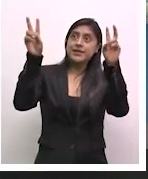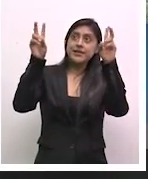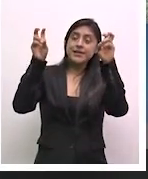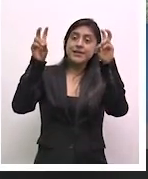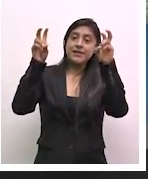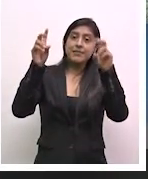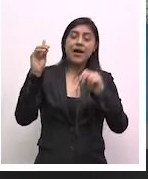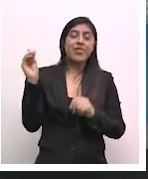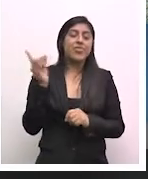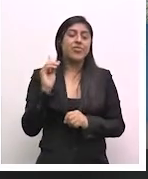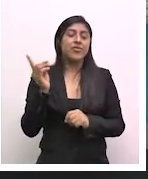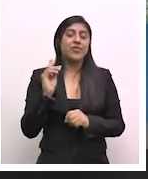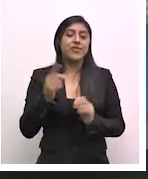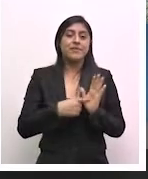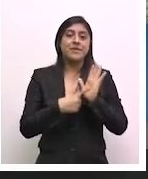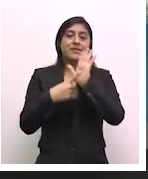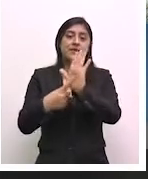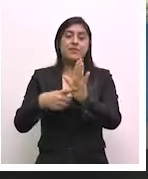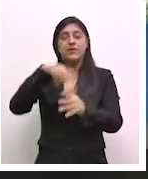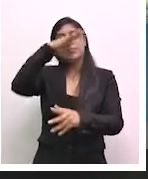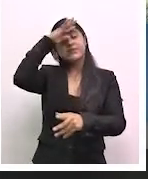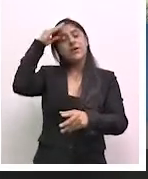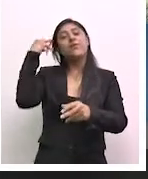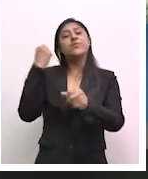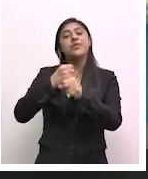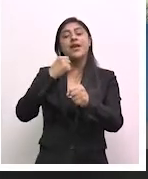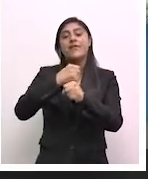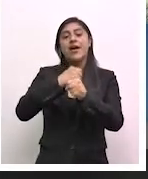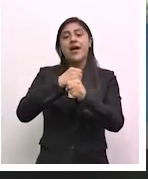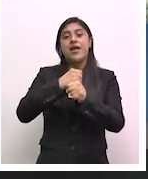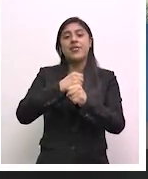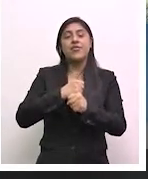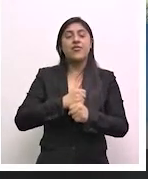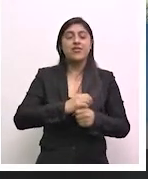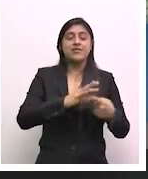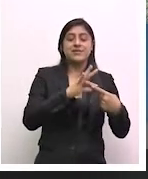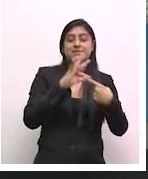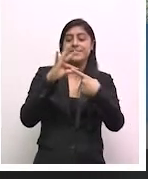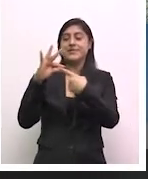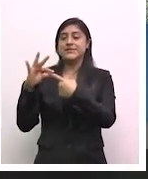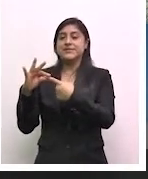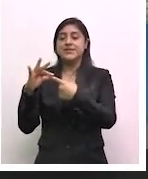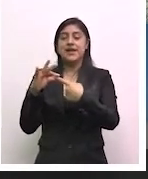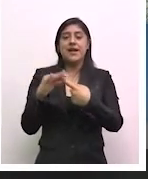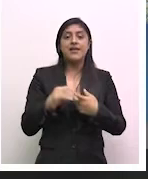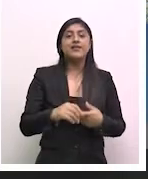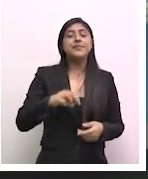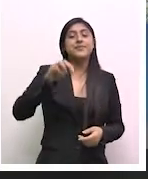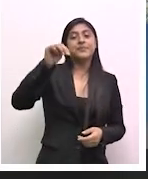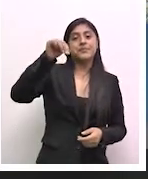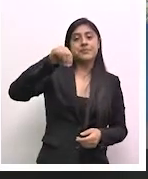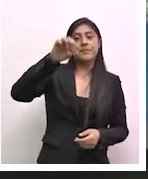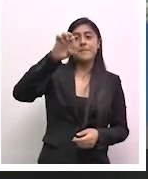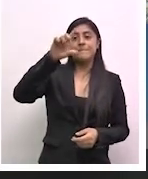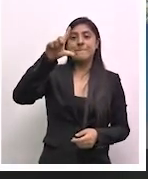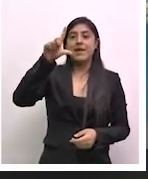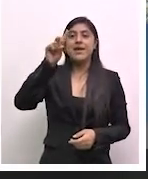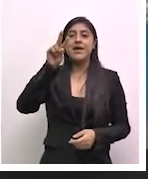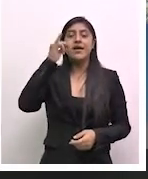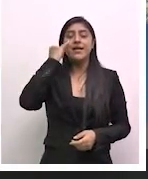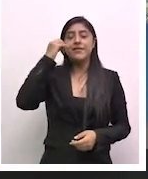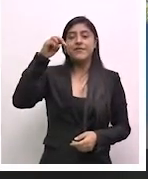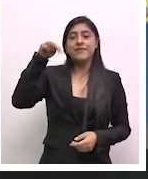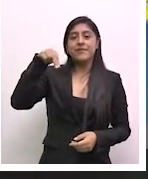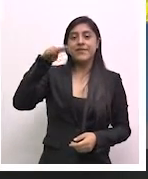esta es la sección donde resaltamos la labor de uno de los trabajadores de la institución que se ha distinguido por algún motivo hoy es el turno